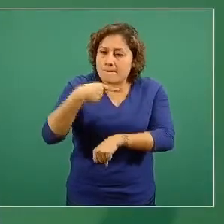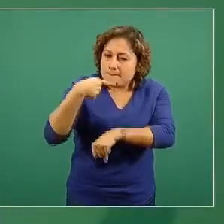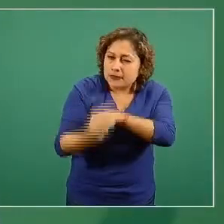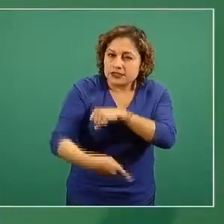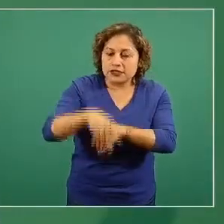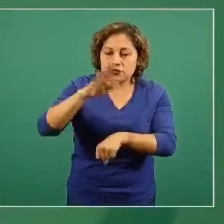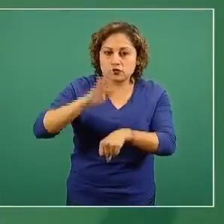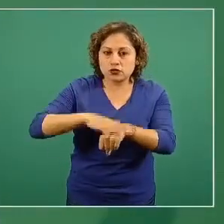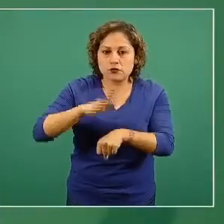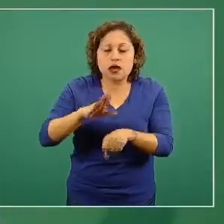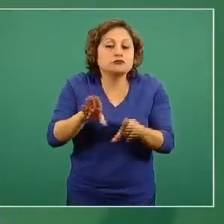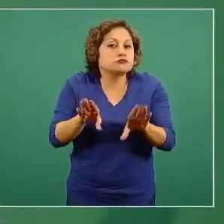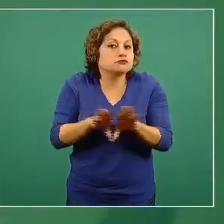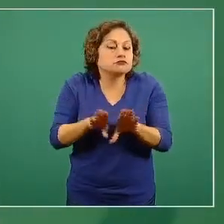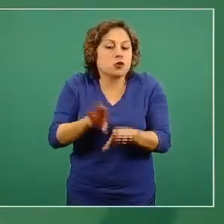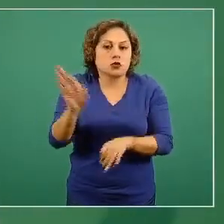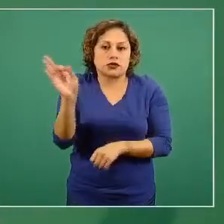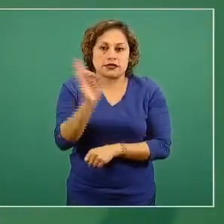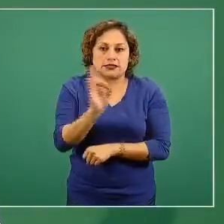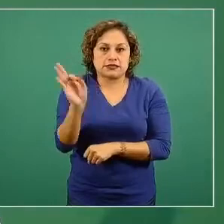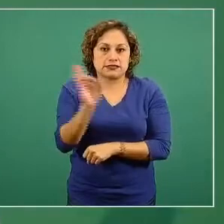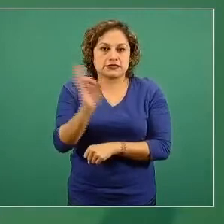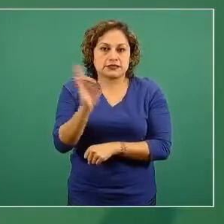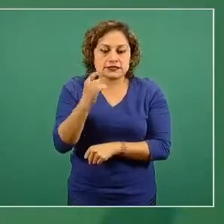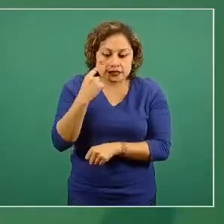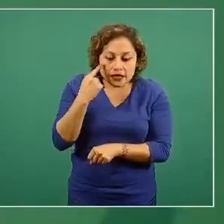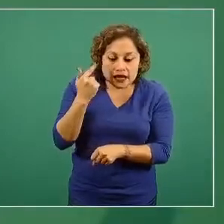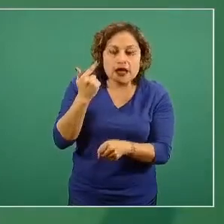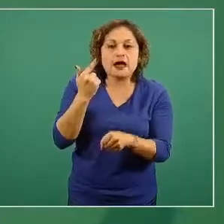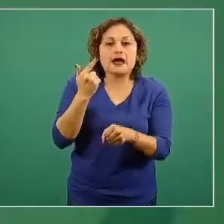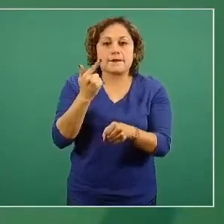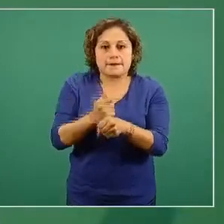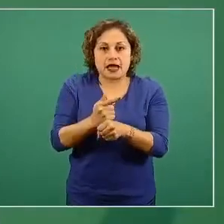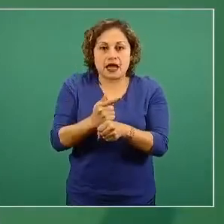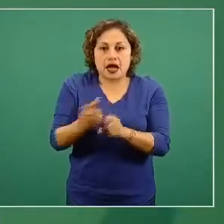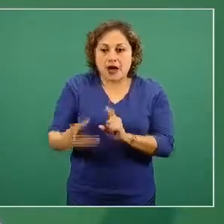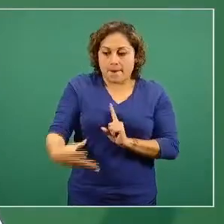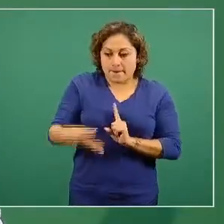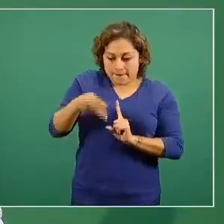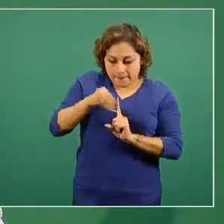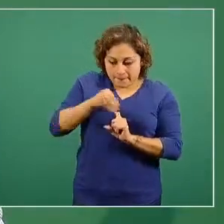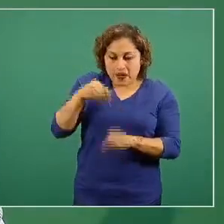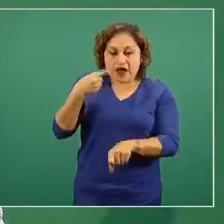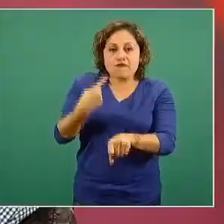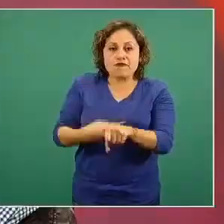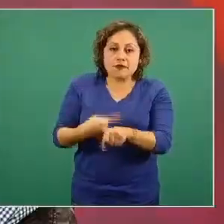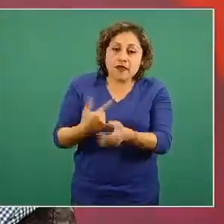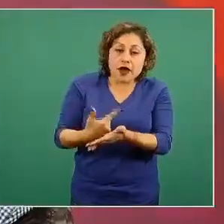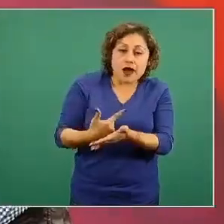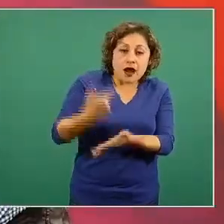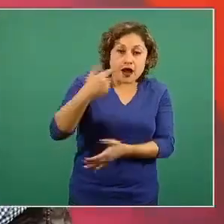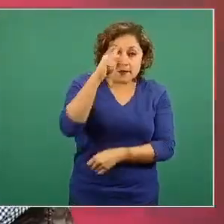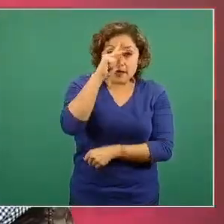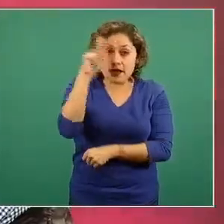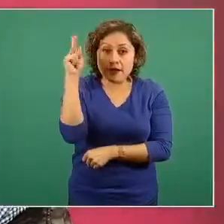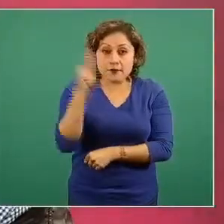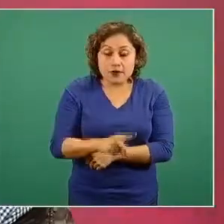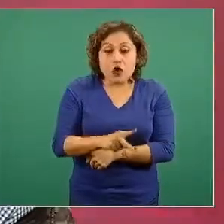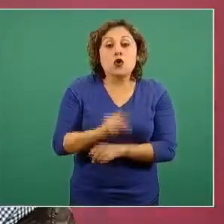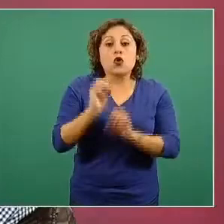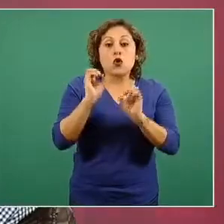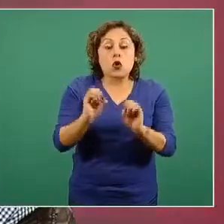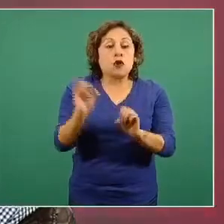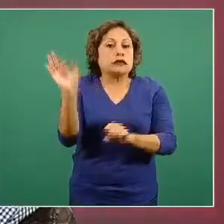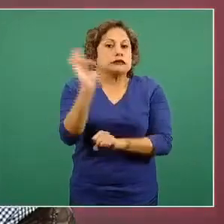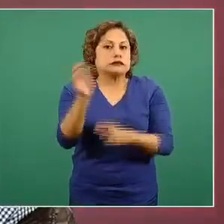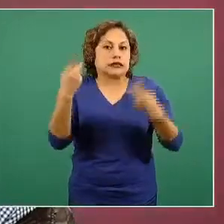nos referimos a que pudiera generar mayor enfermedad grave y por lo tanto generar mayor letalidad, o sea, es decir,